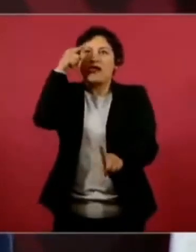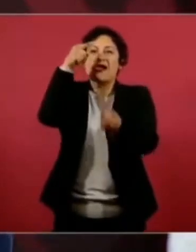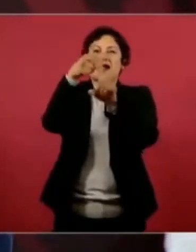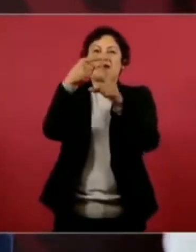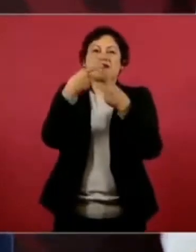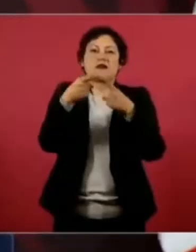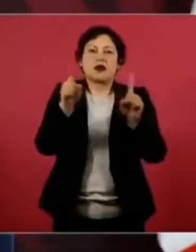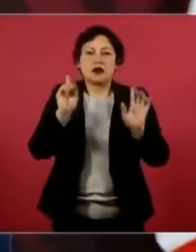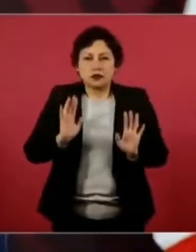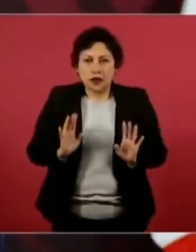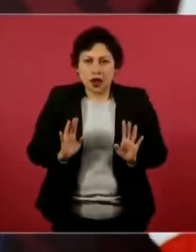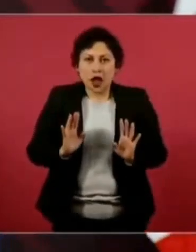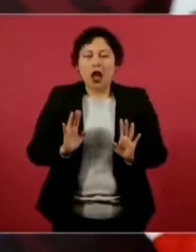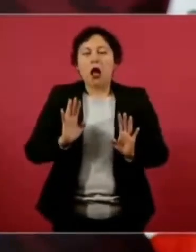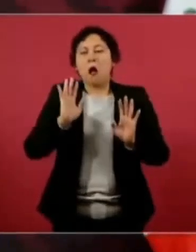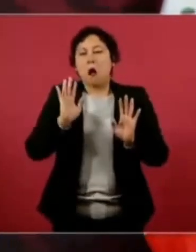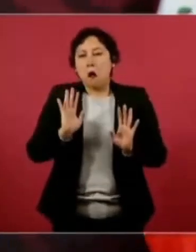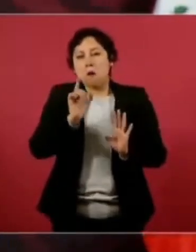No se vive